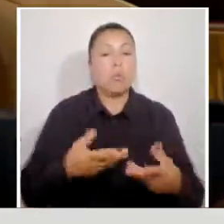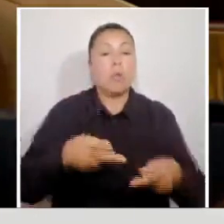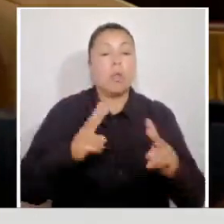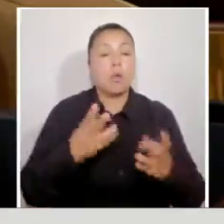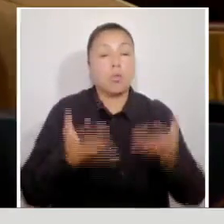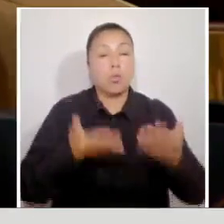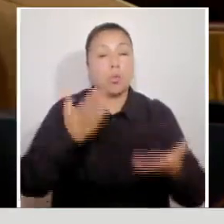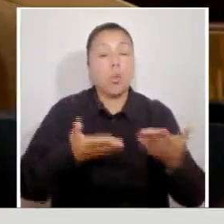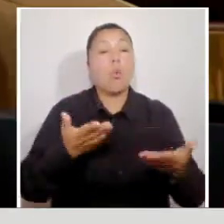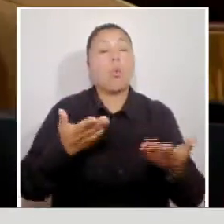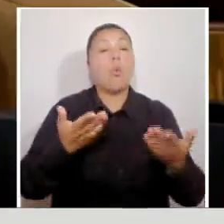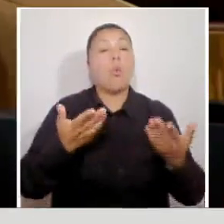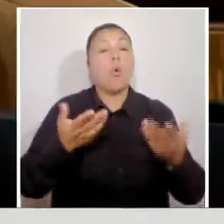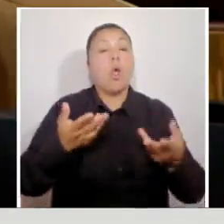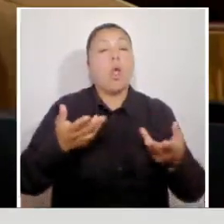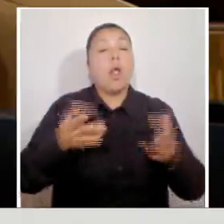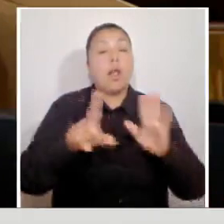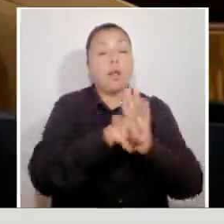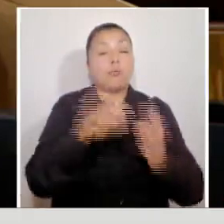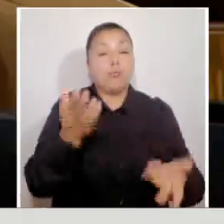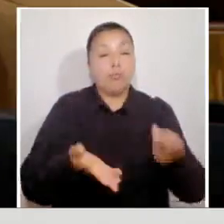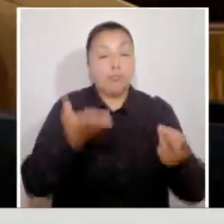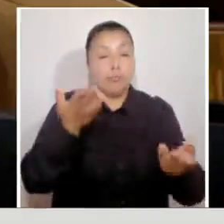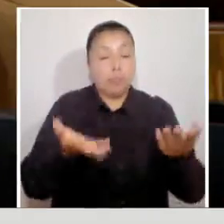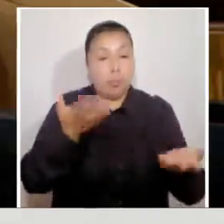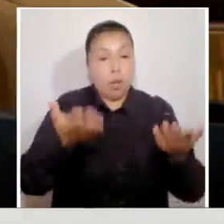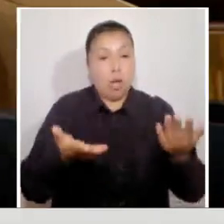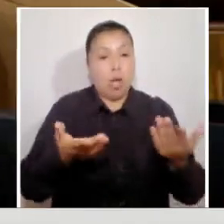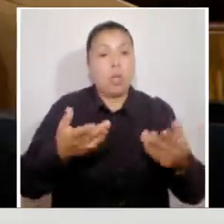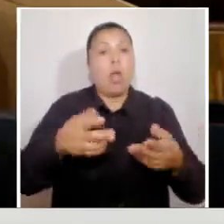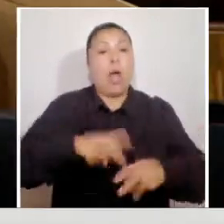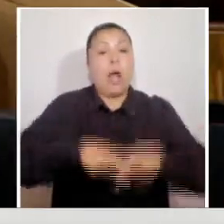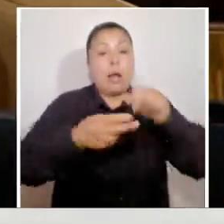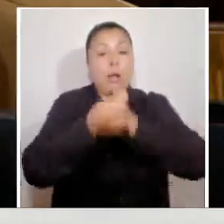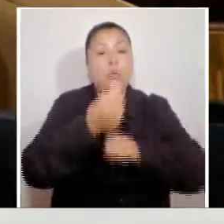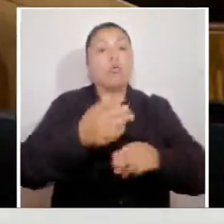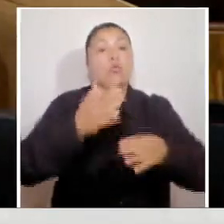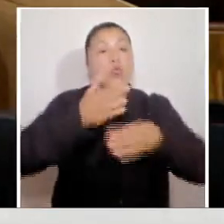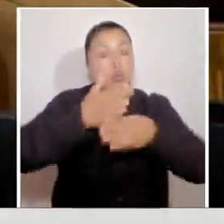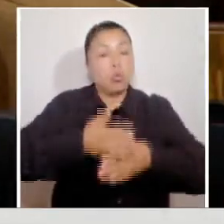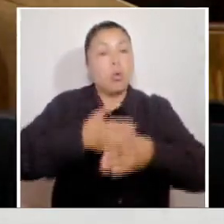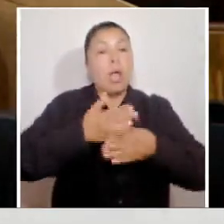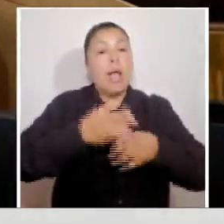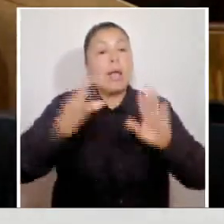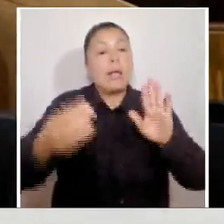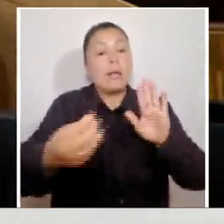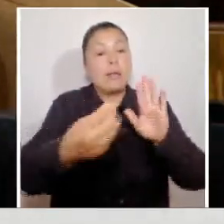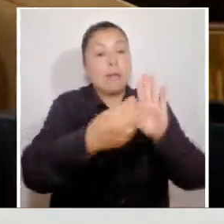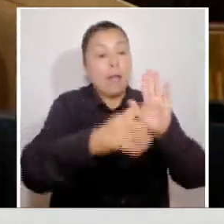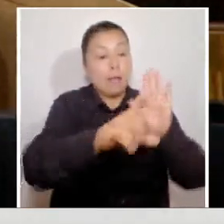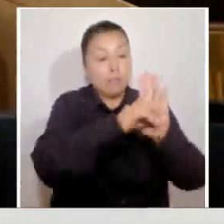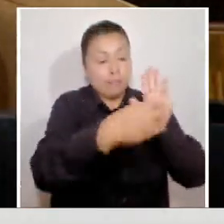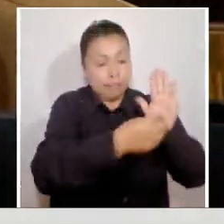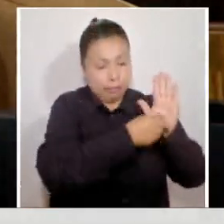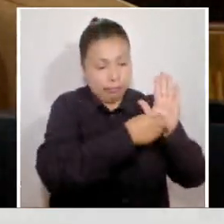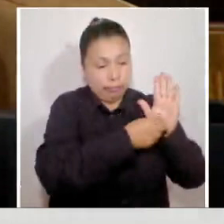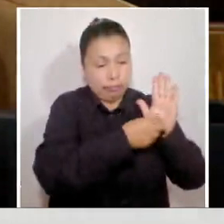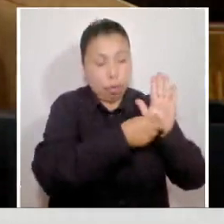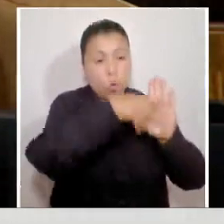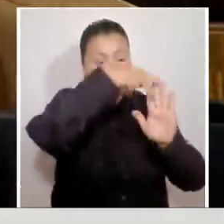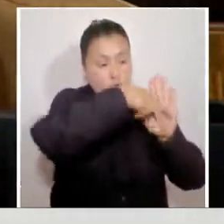comparada tiene recursos permanentes y está establecida en esas legislaciones como normas